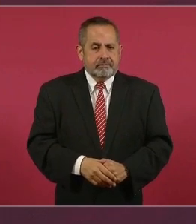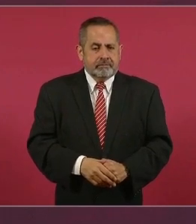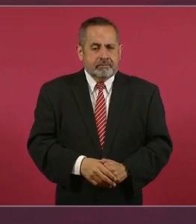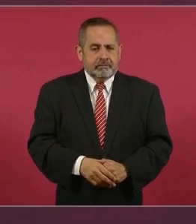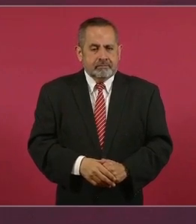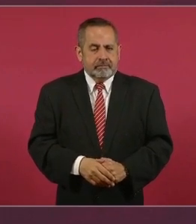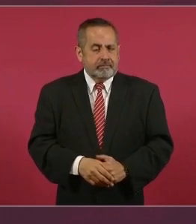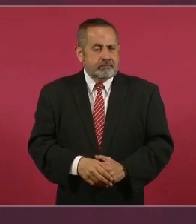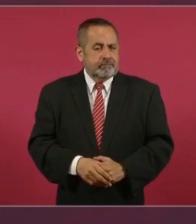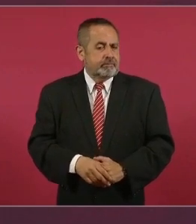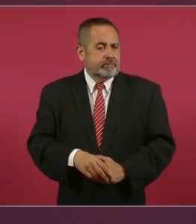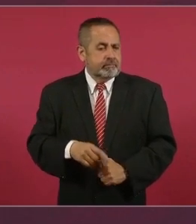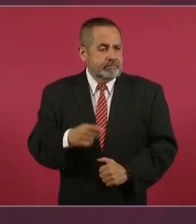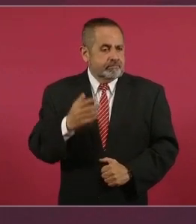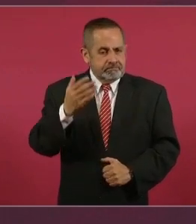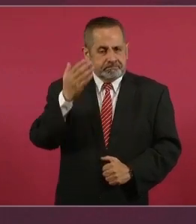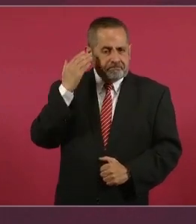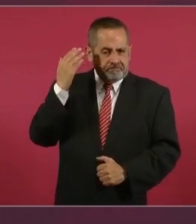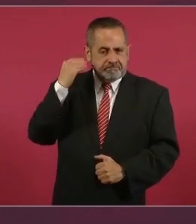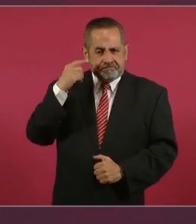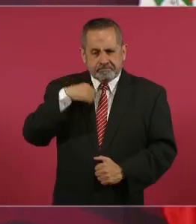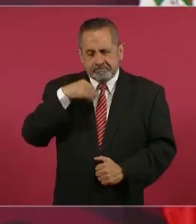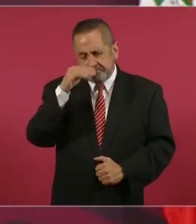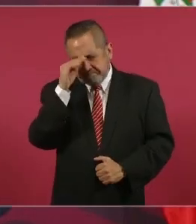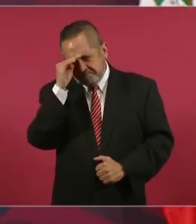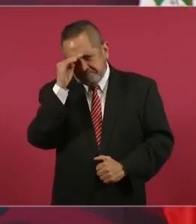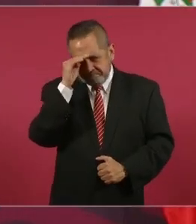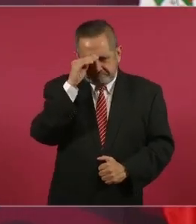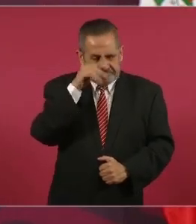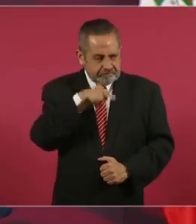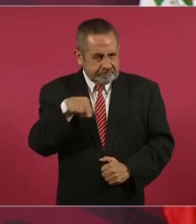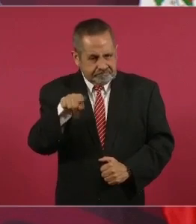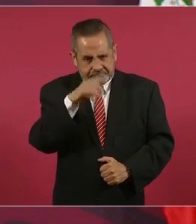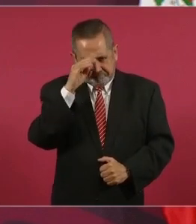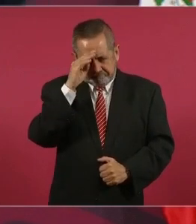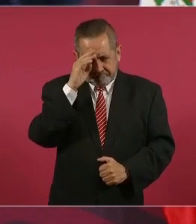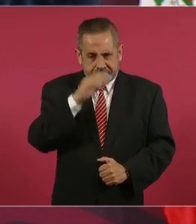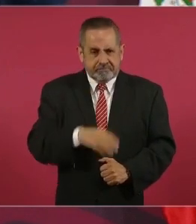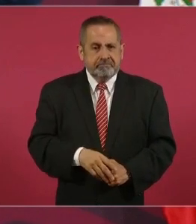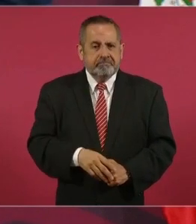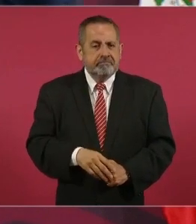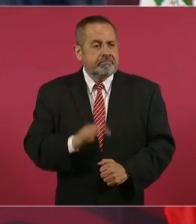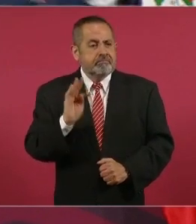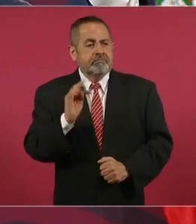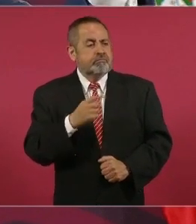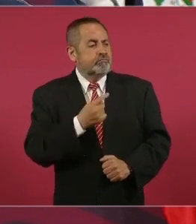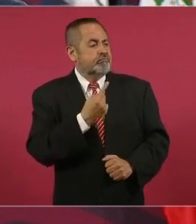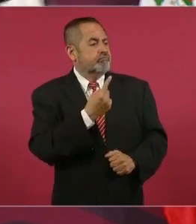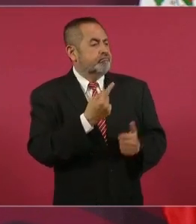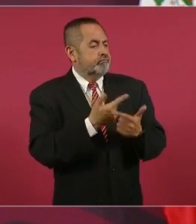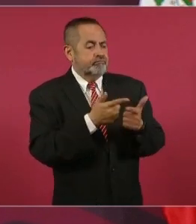Se pensaba que un grupo